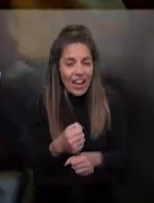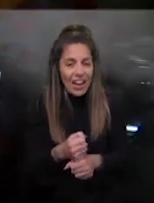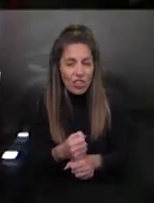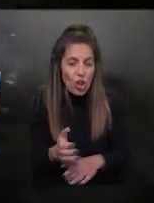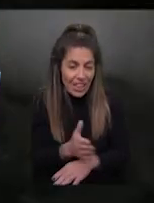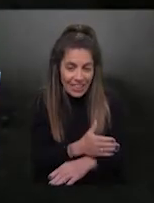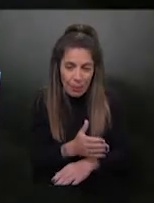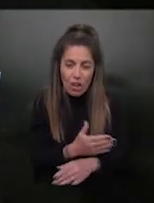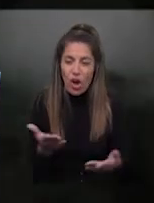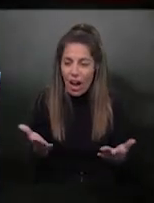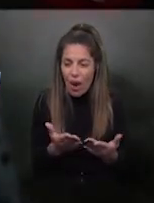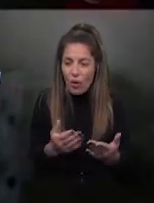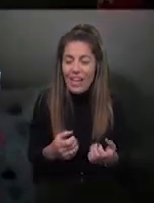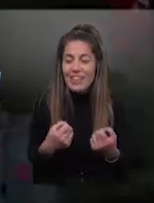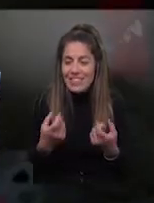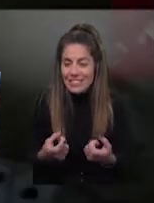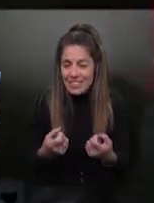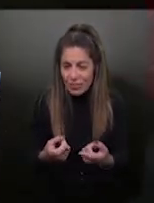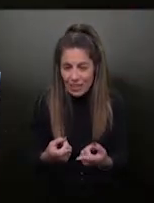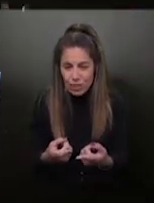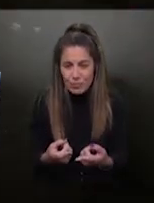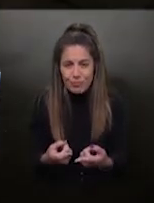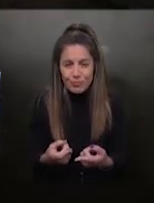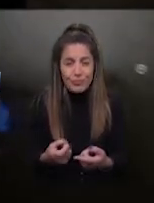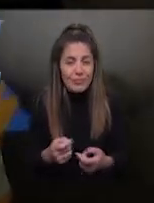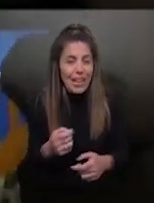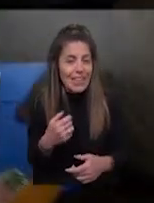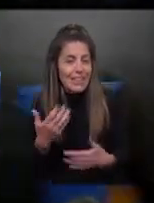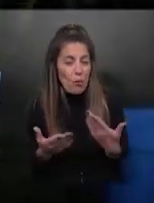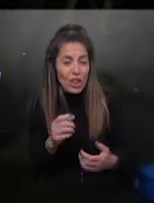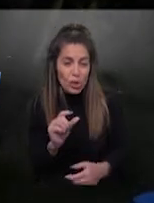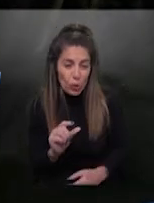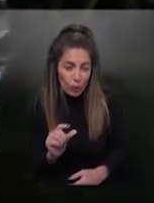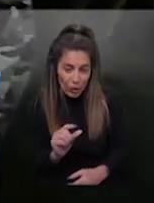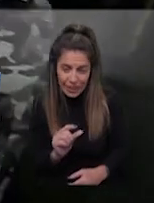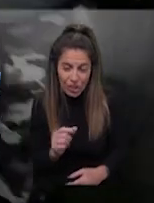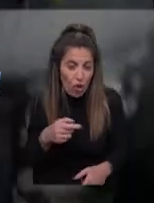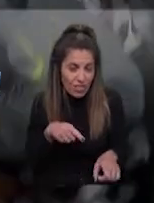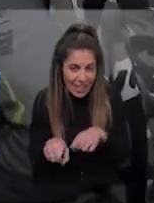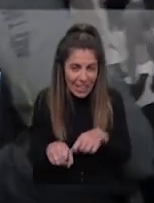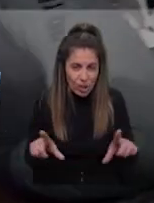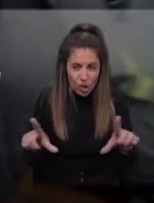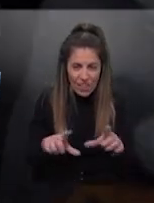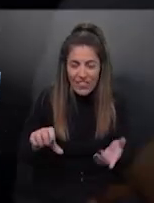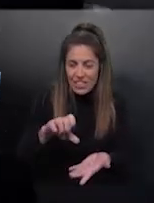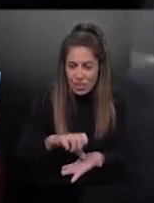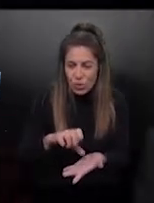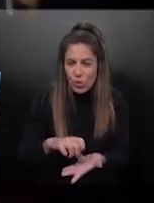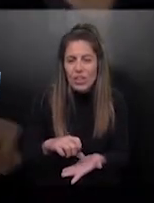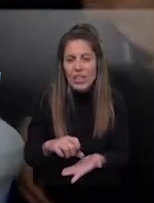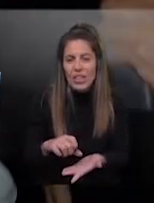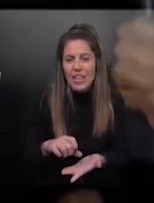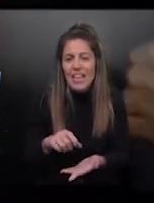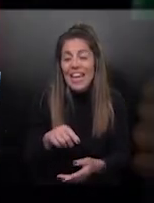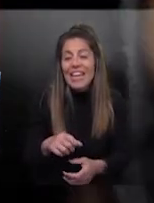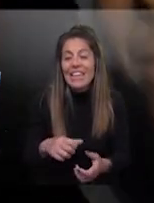temprano también. Ahora está sirviendo. Hugo, te molesto un segundito. Estamos en vivo para TV Ciudad.